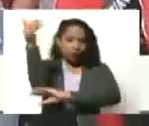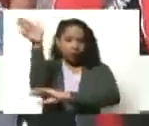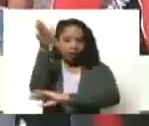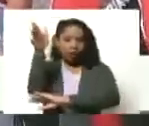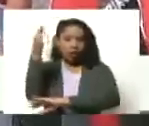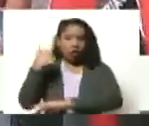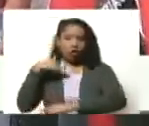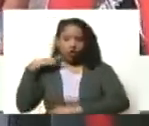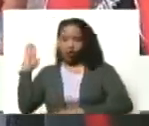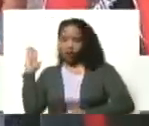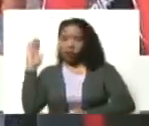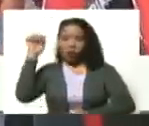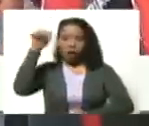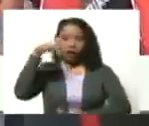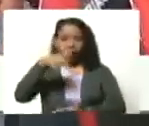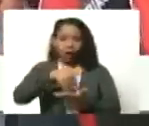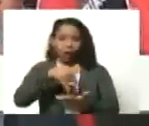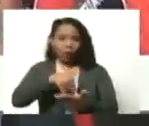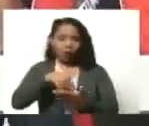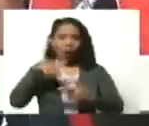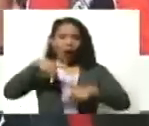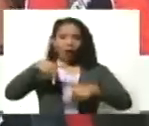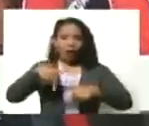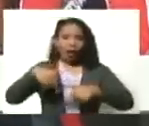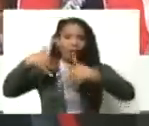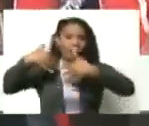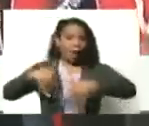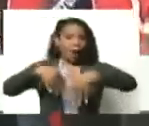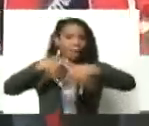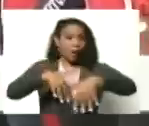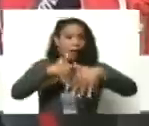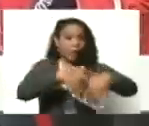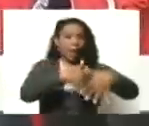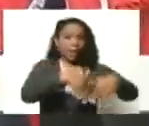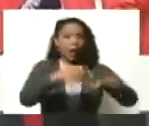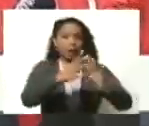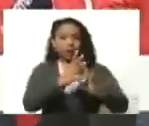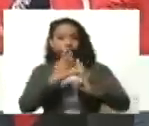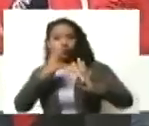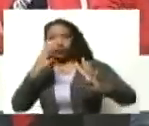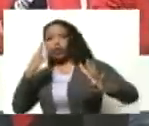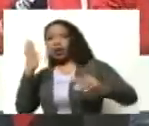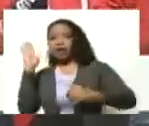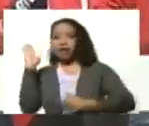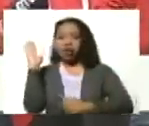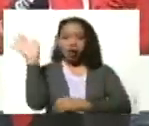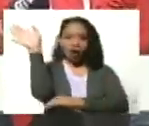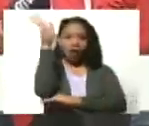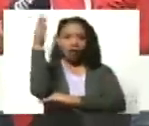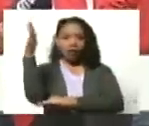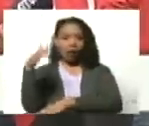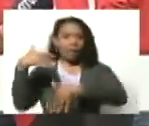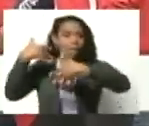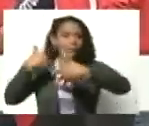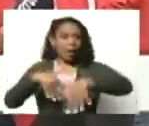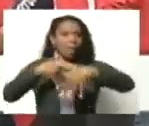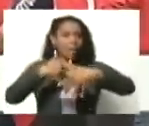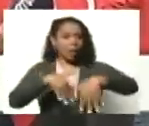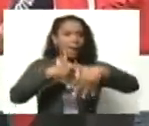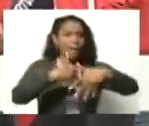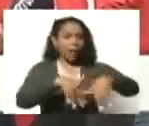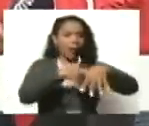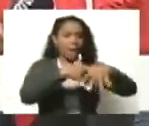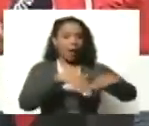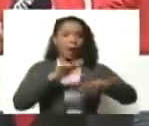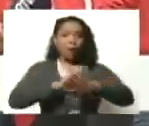a Carabobo, aquí a desfilar, uno viene con su estandarte y desfila. Por